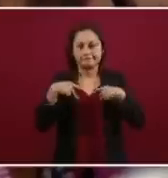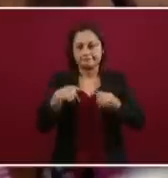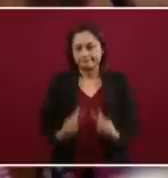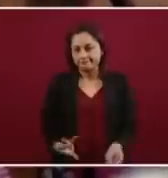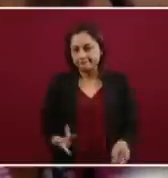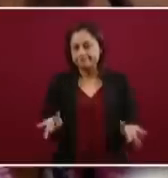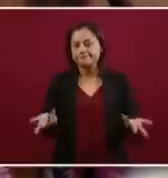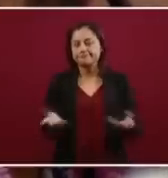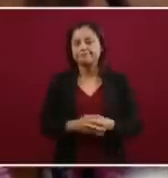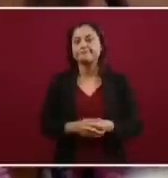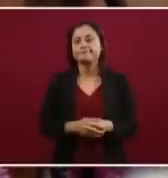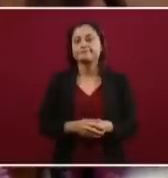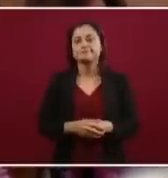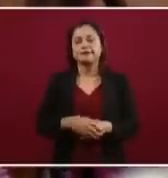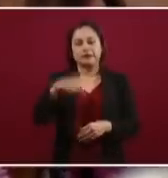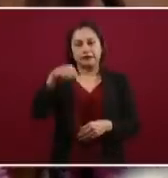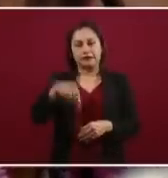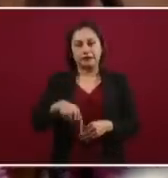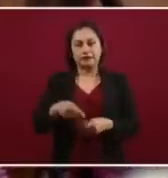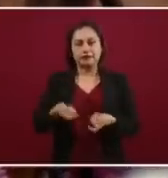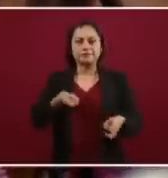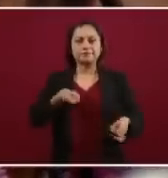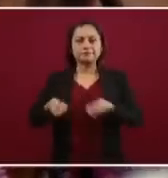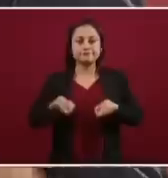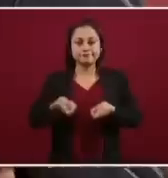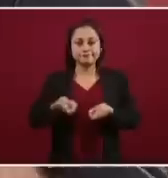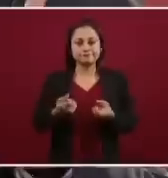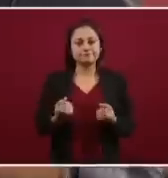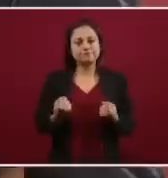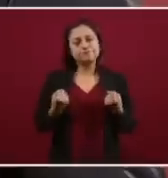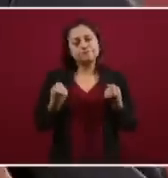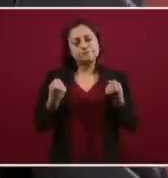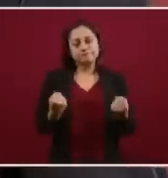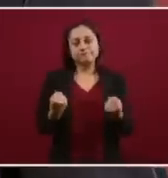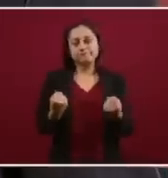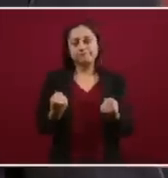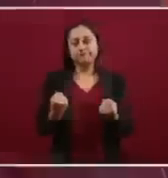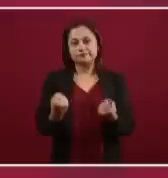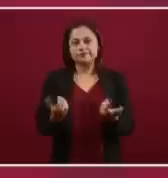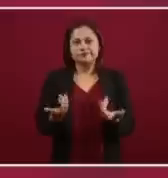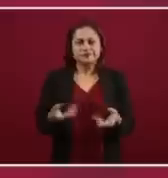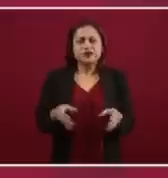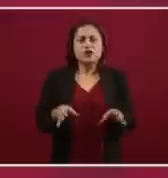Aquí hay que tener aplomo, y ese aplomo lo da